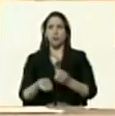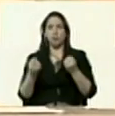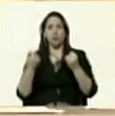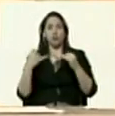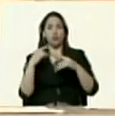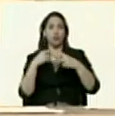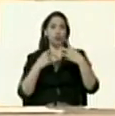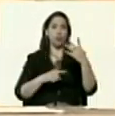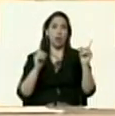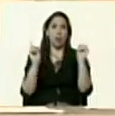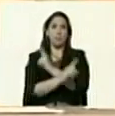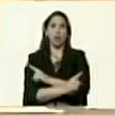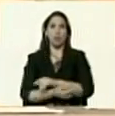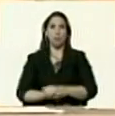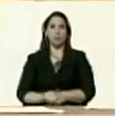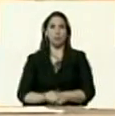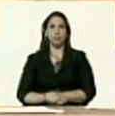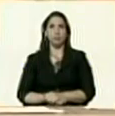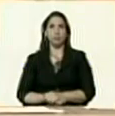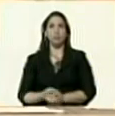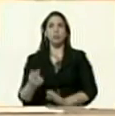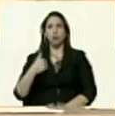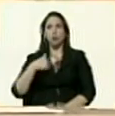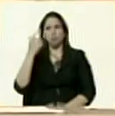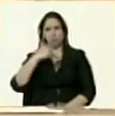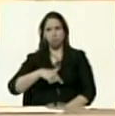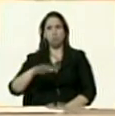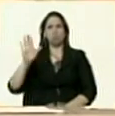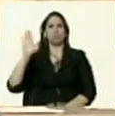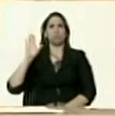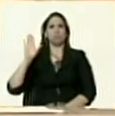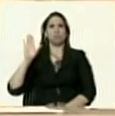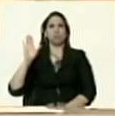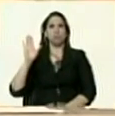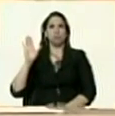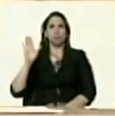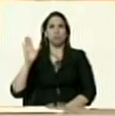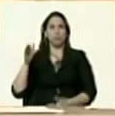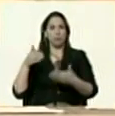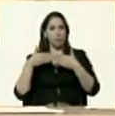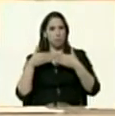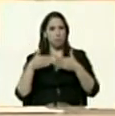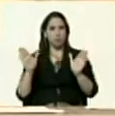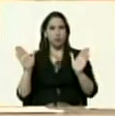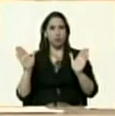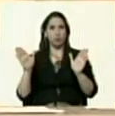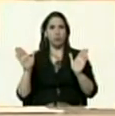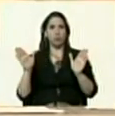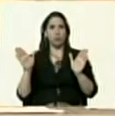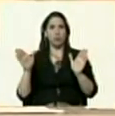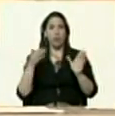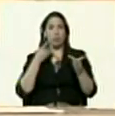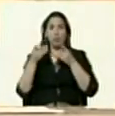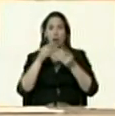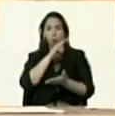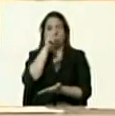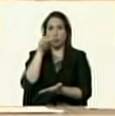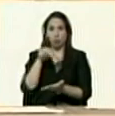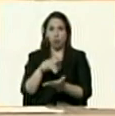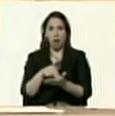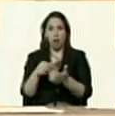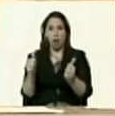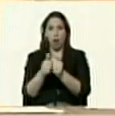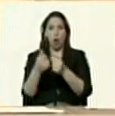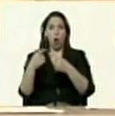que han cambiado y yo soy optimista de que las puertas del diálogo nacional con los